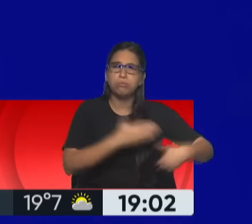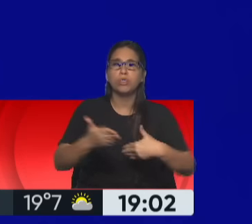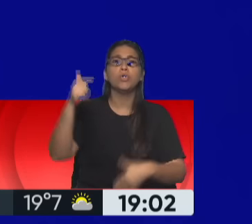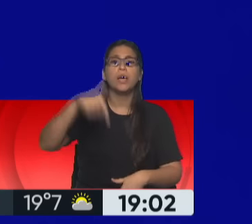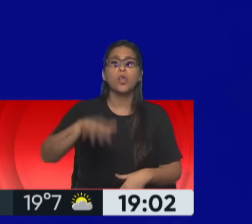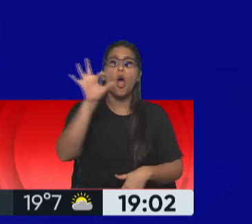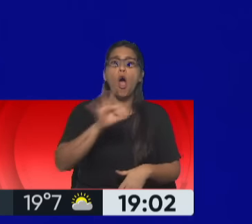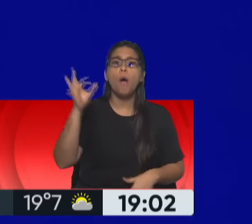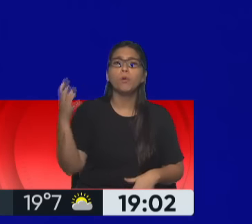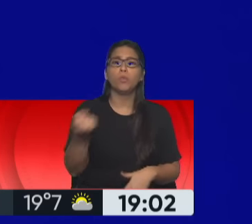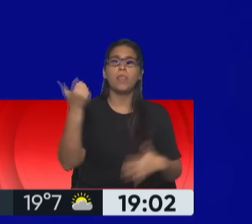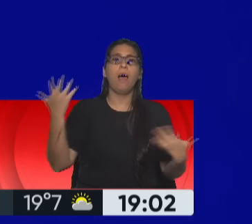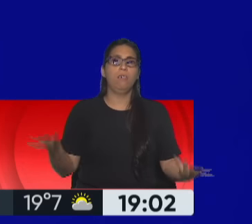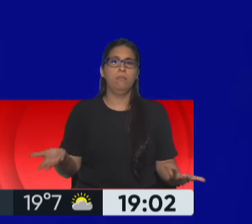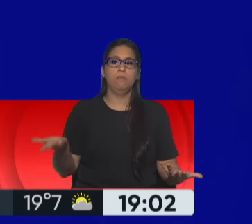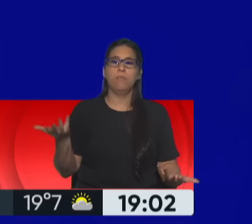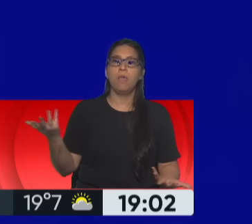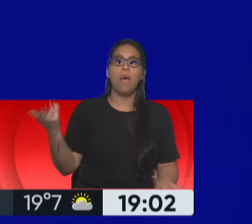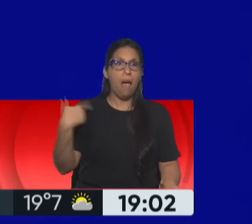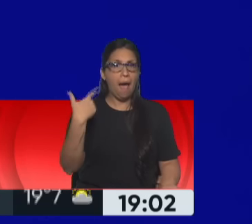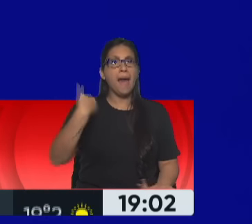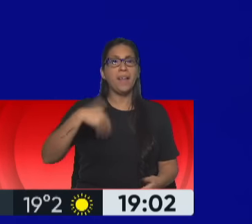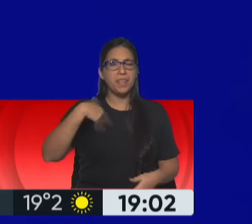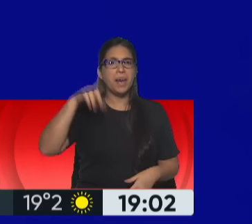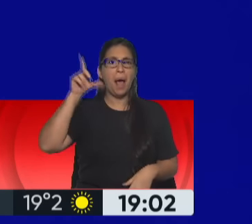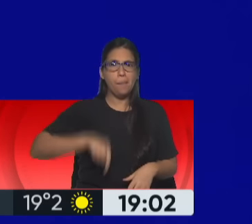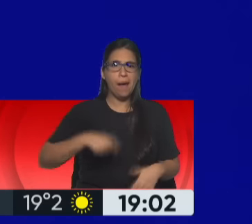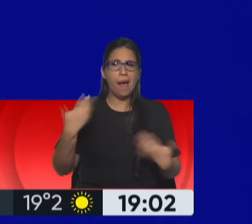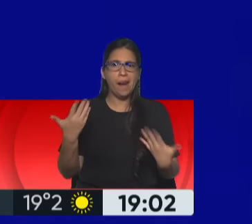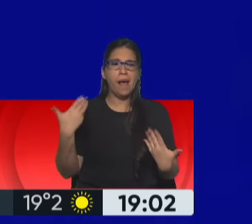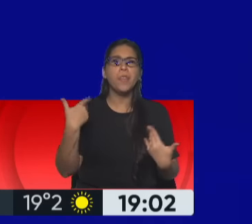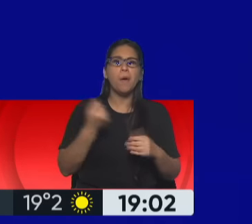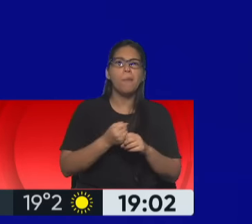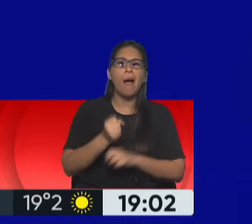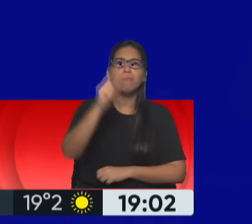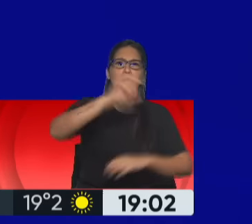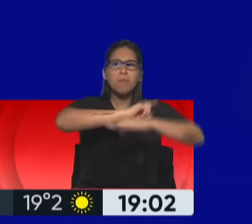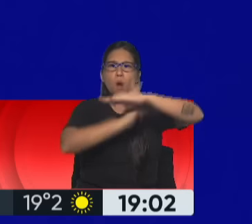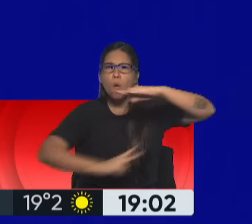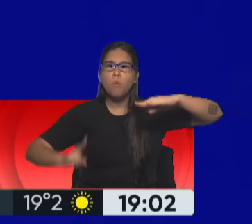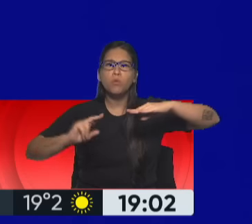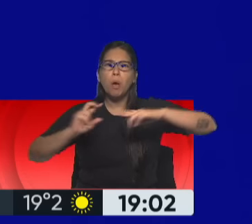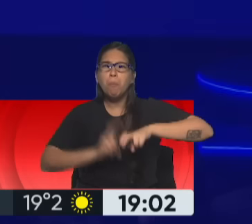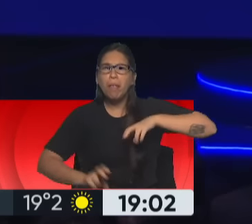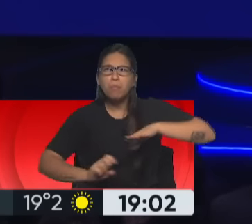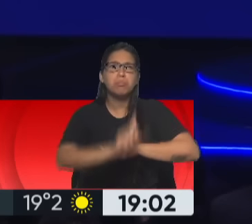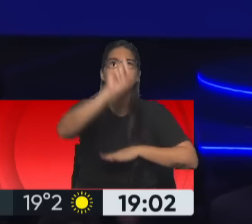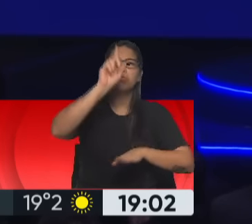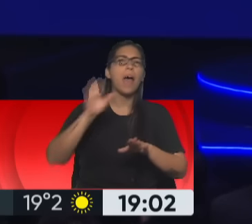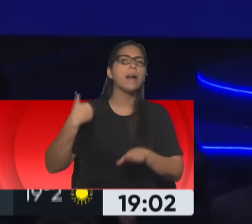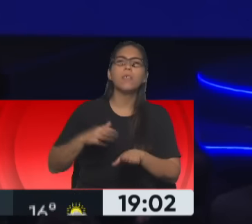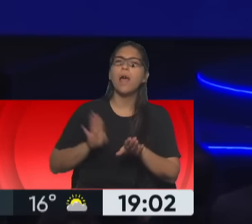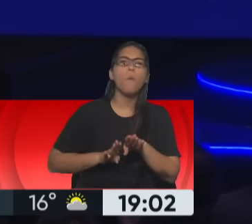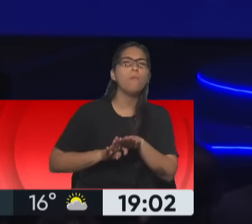oportunidad de compra porque Argentina está baratísima y Argentina va a subir como pedo de buzo. ¡Viva la libertad, carajo!